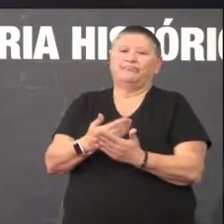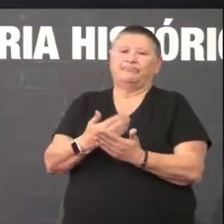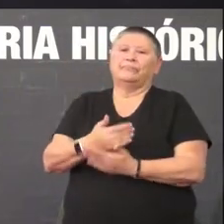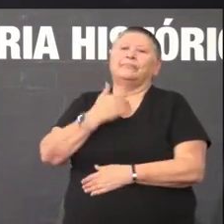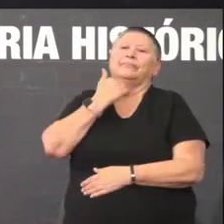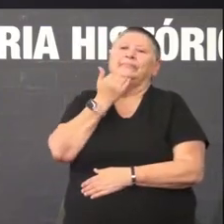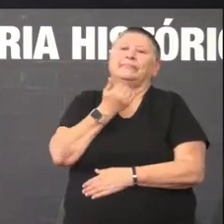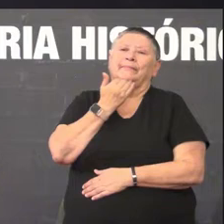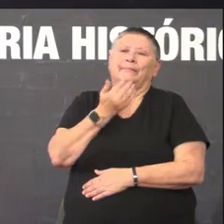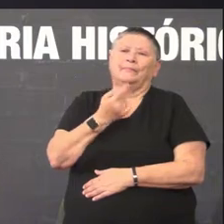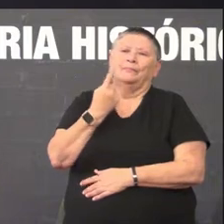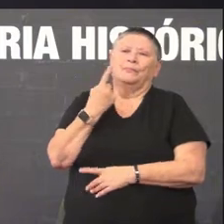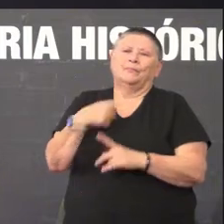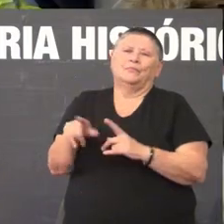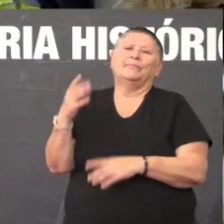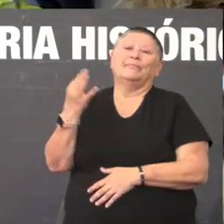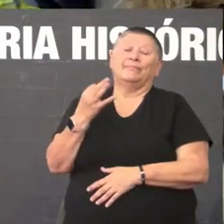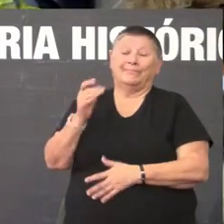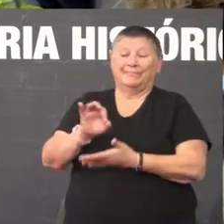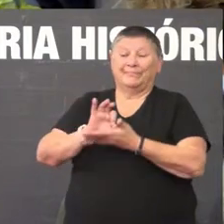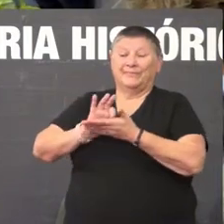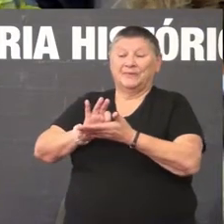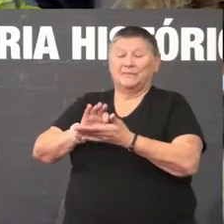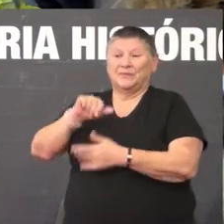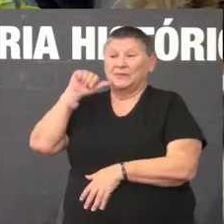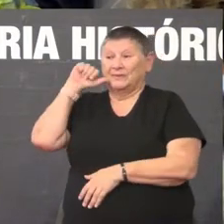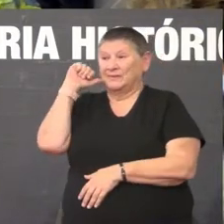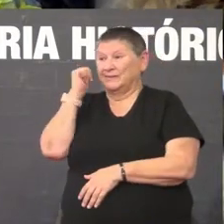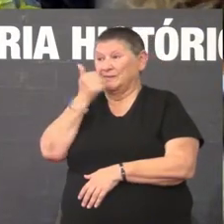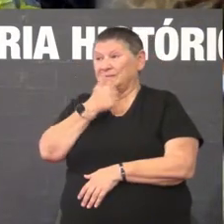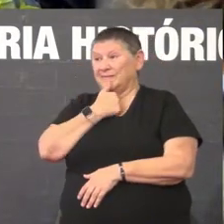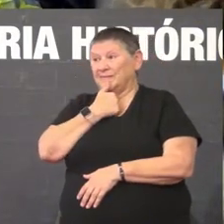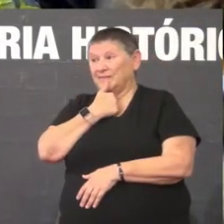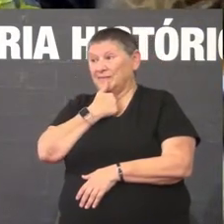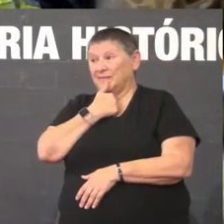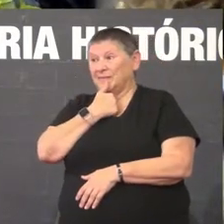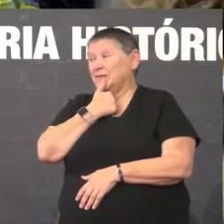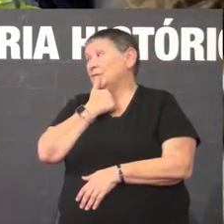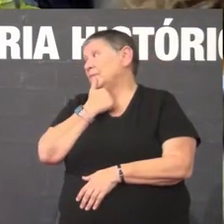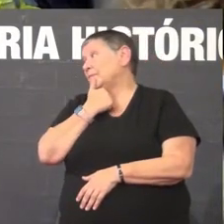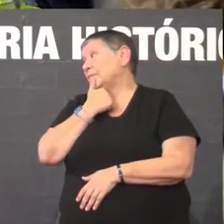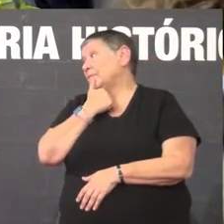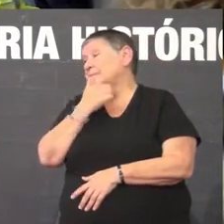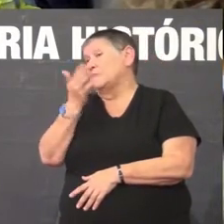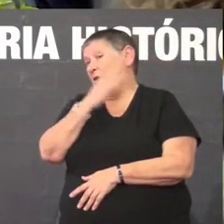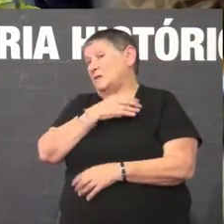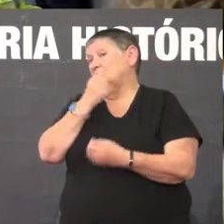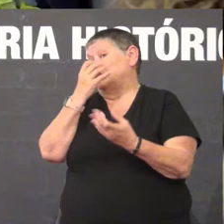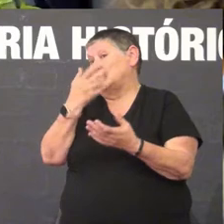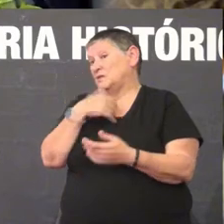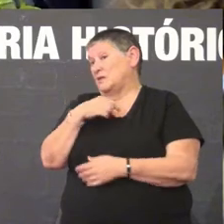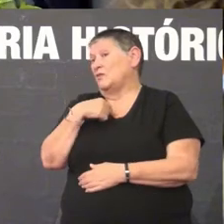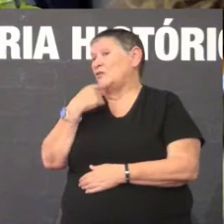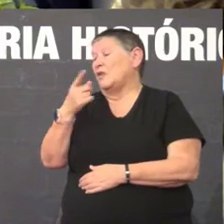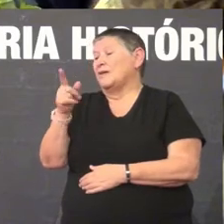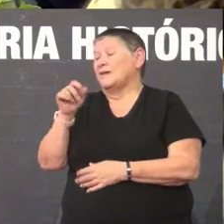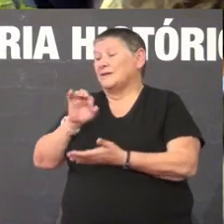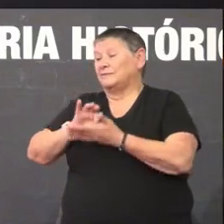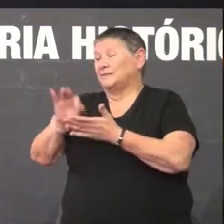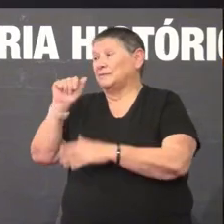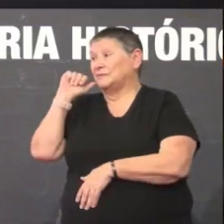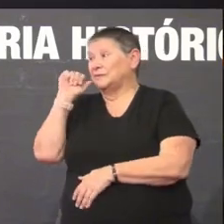y es que el servicio secreto, algo que ya habíamos contado, que os lo digo, que el servicio